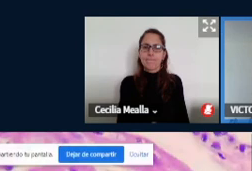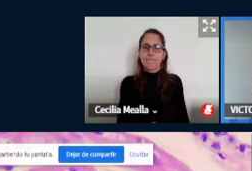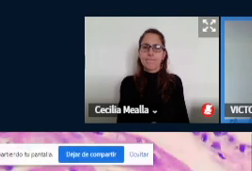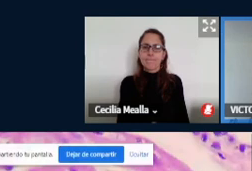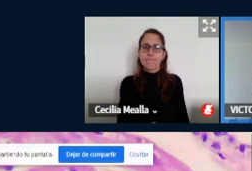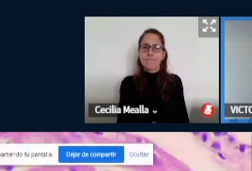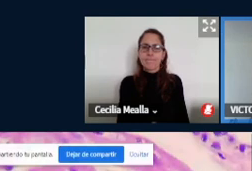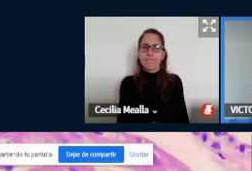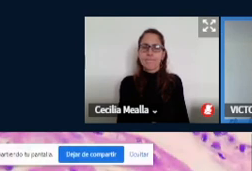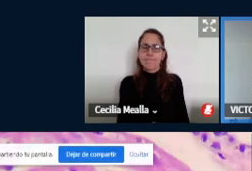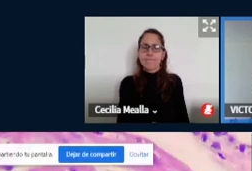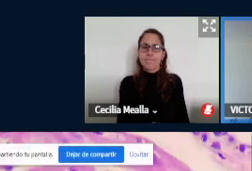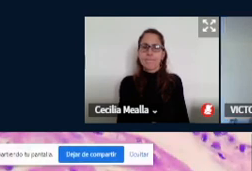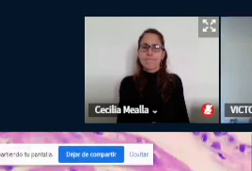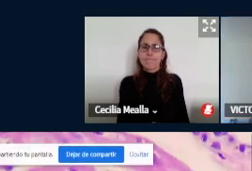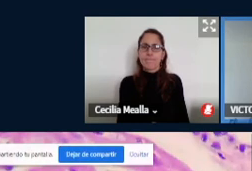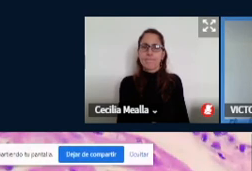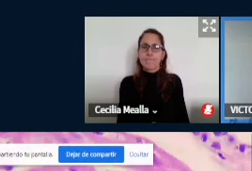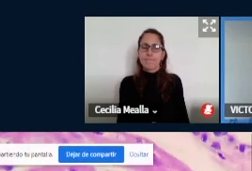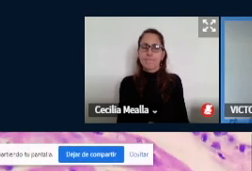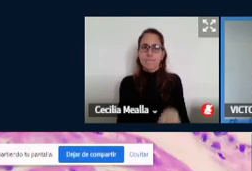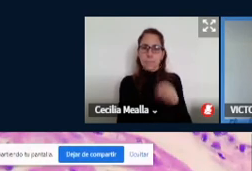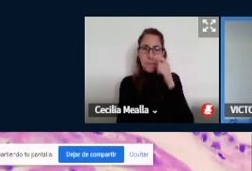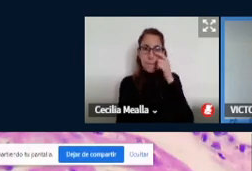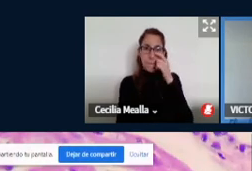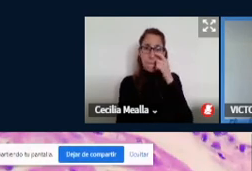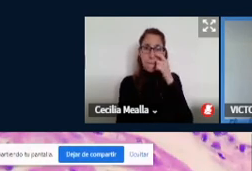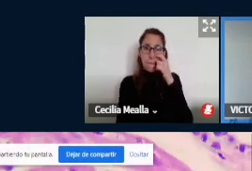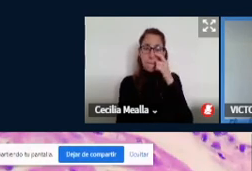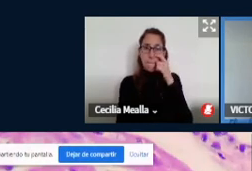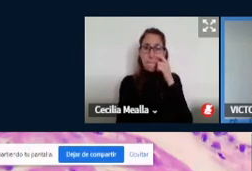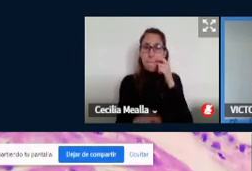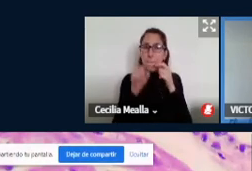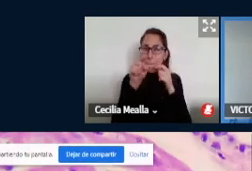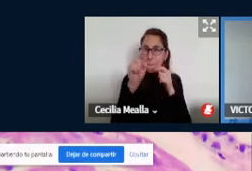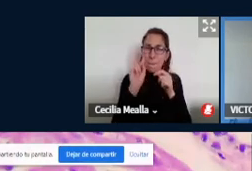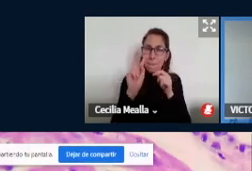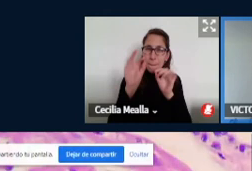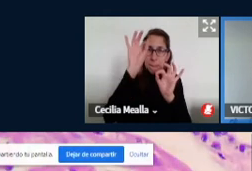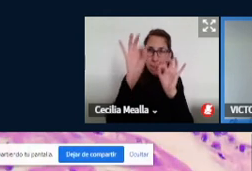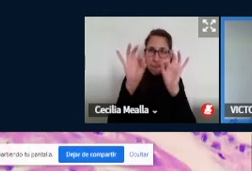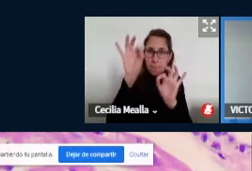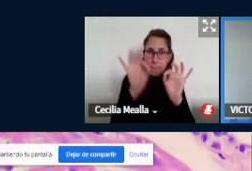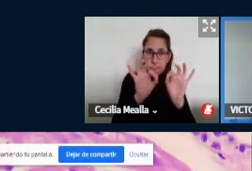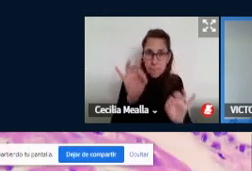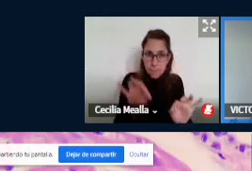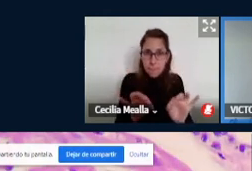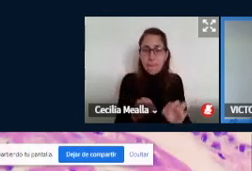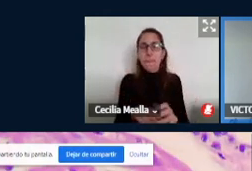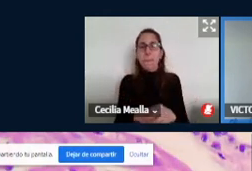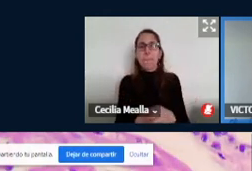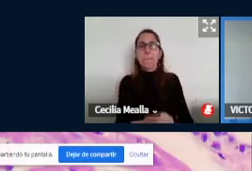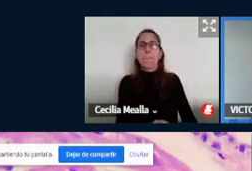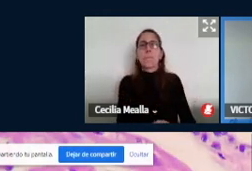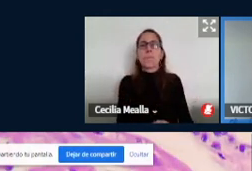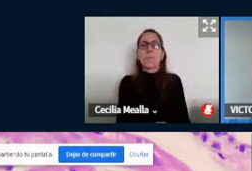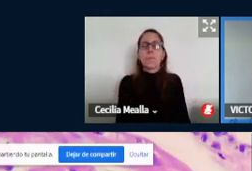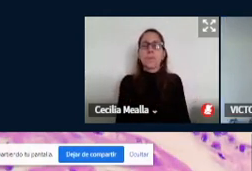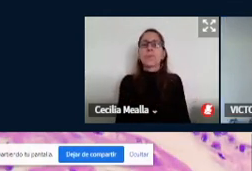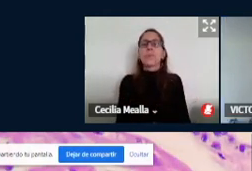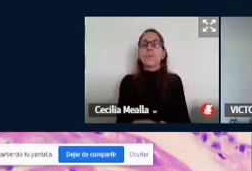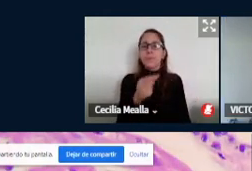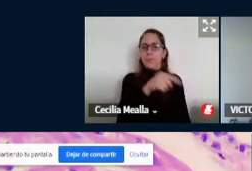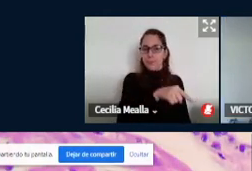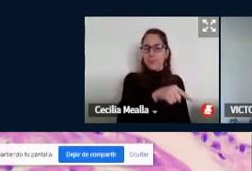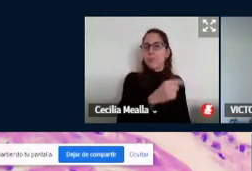Ven acá estas rayitas, esta coloración mucho más acidófila que esto, que es tejido conectivo. Bueno,